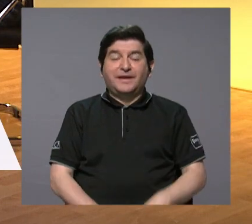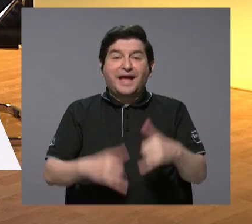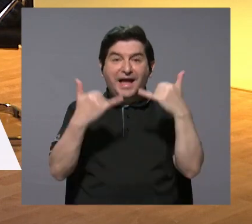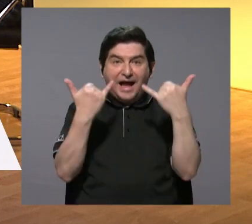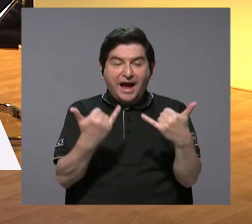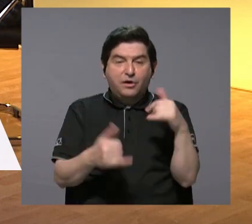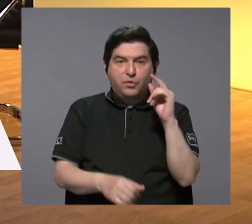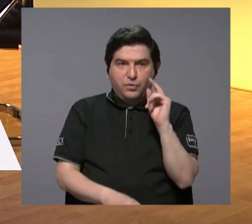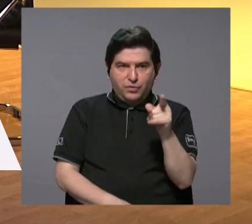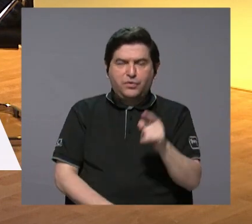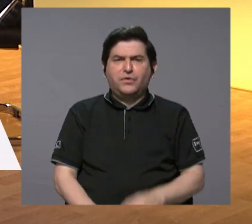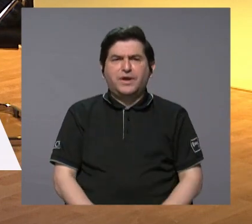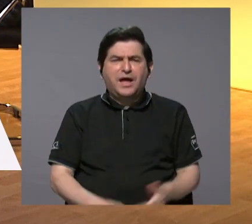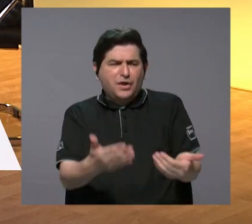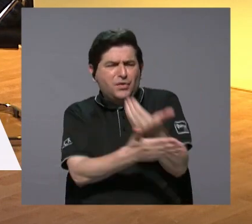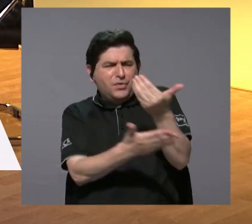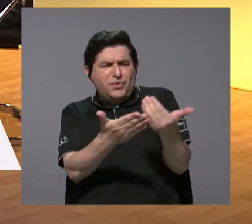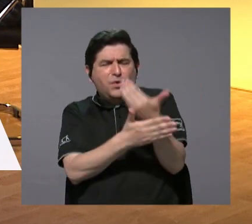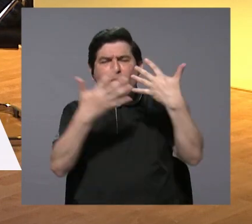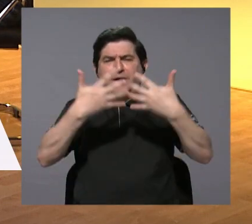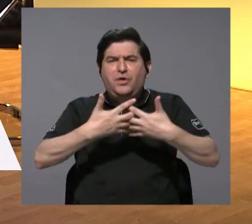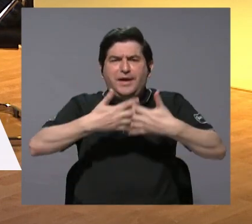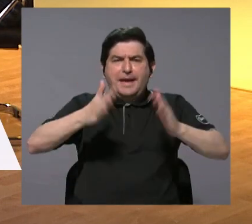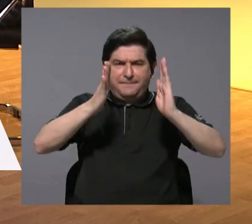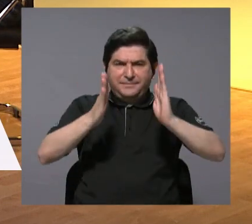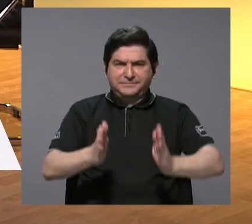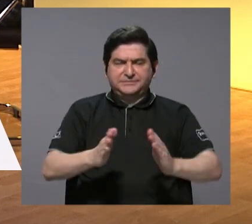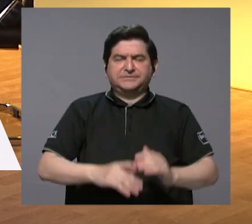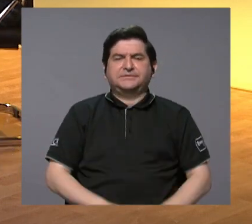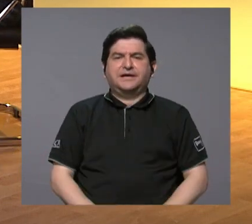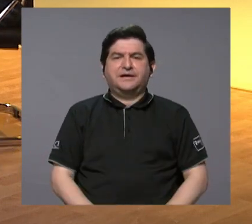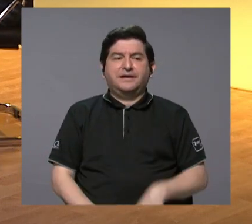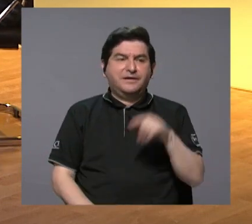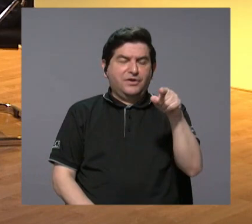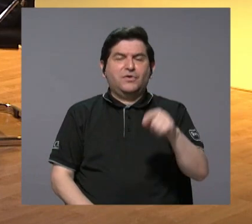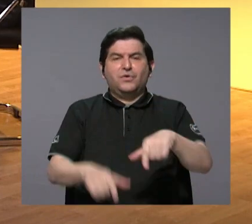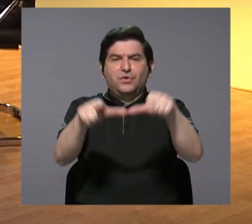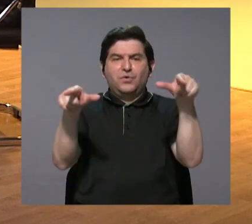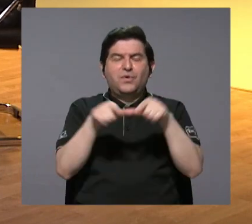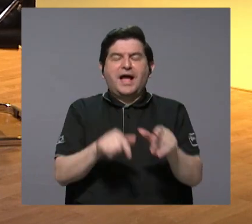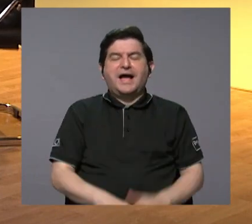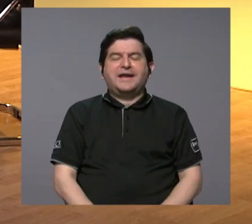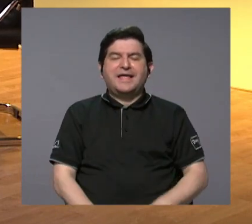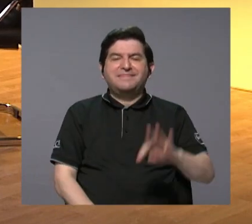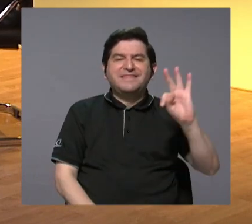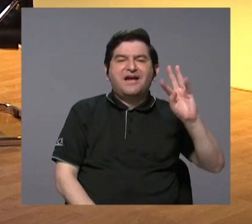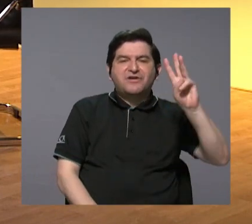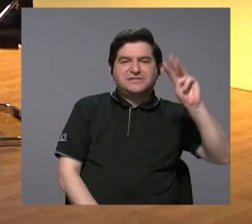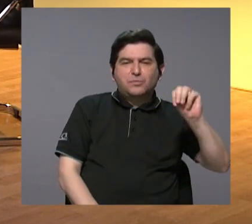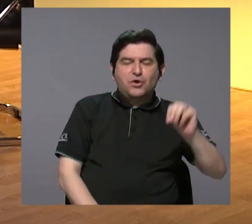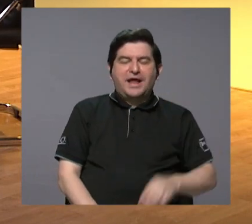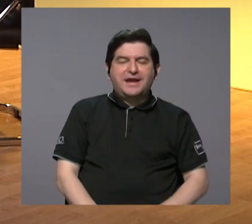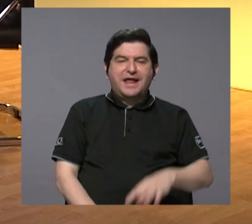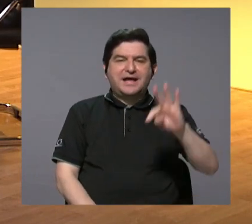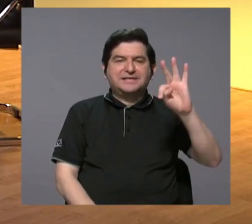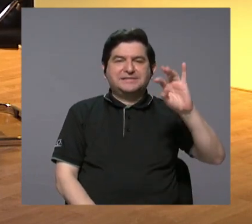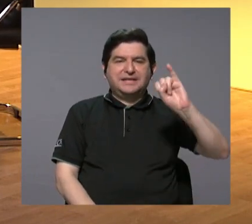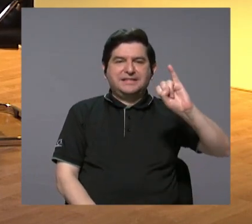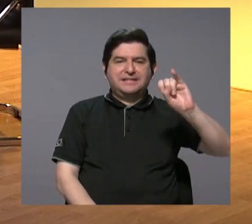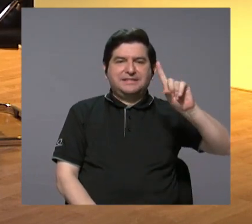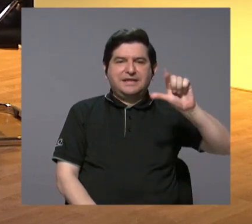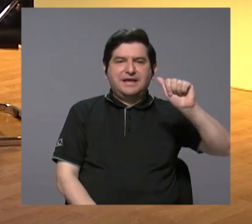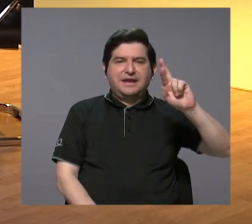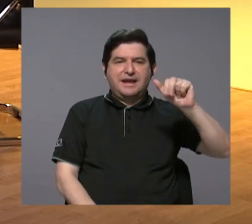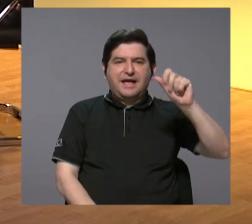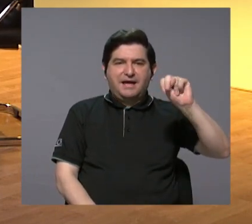ahora es un innovador empresario en Tierras Morenas, de Tilarán, de Guanacaste, que